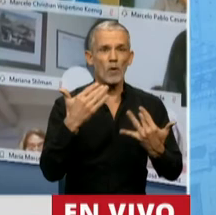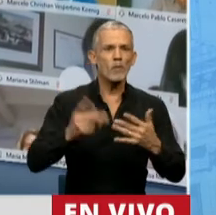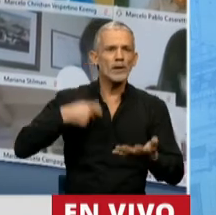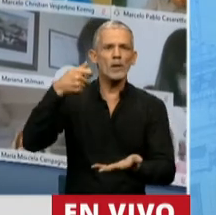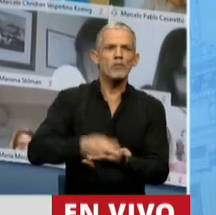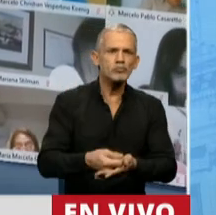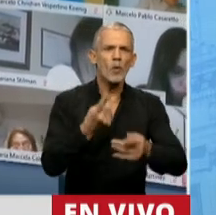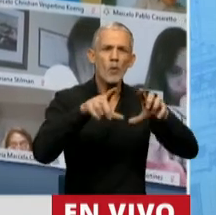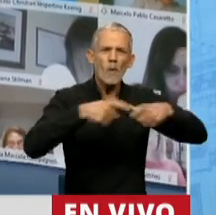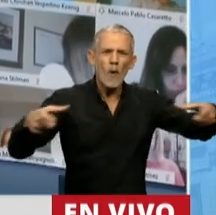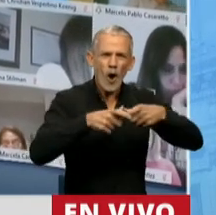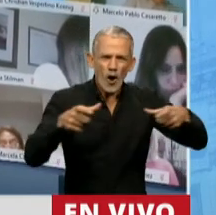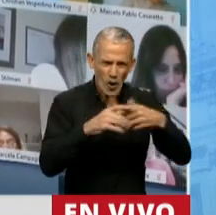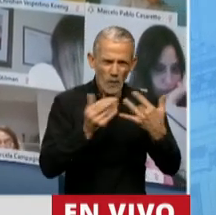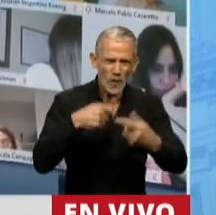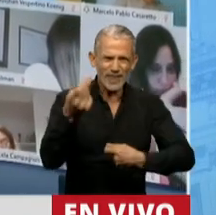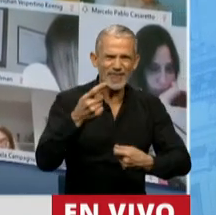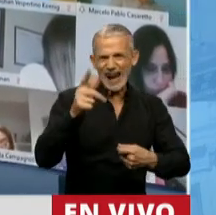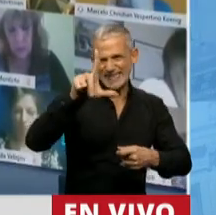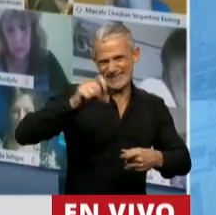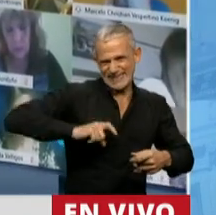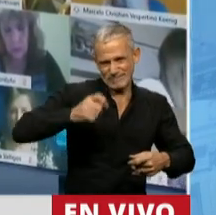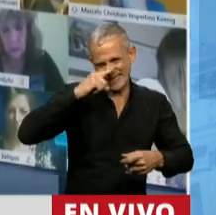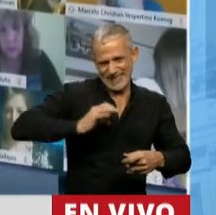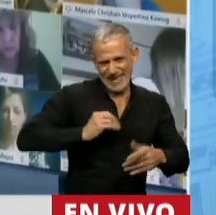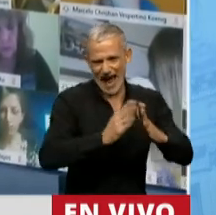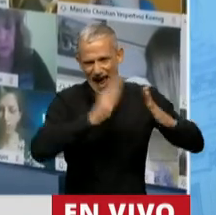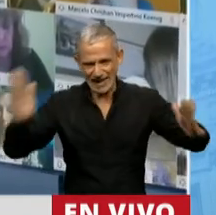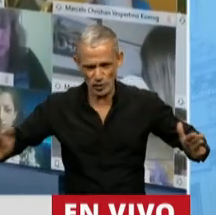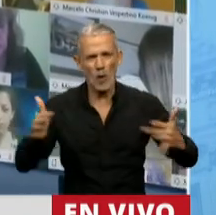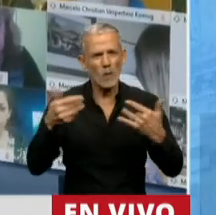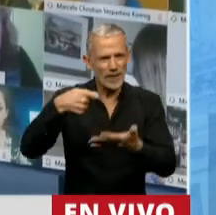en un título a mediano plazo, se hablaba de 7 años,